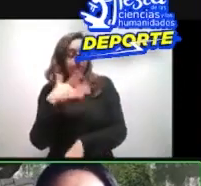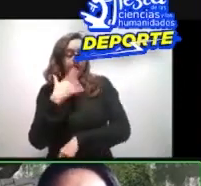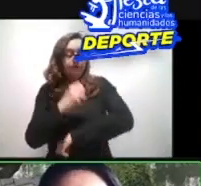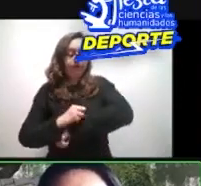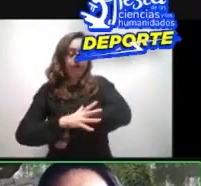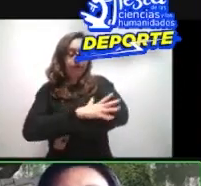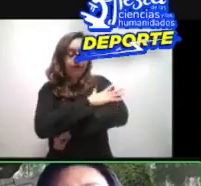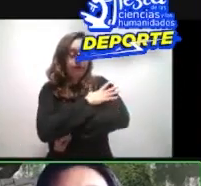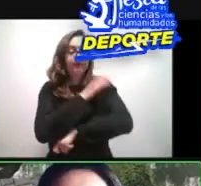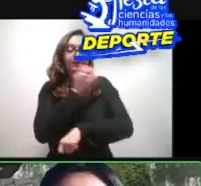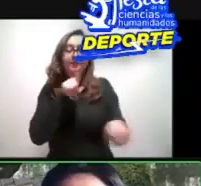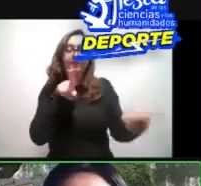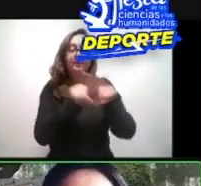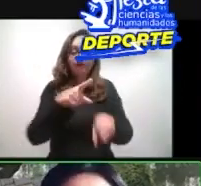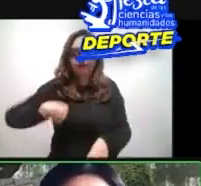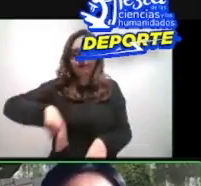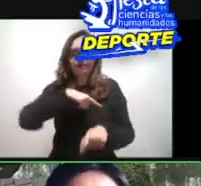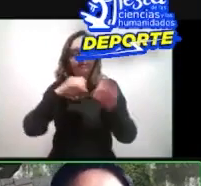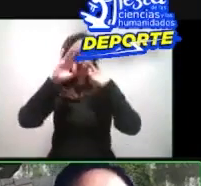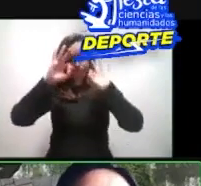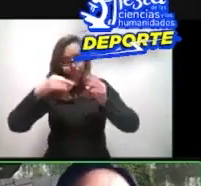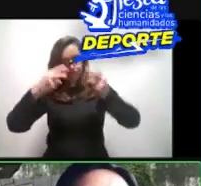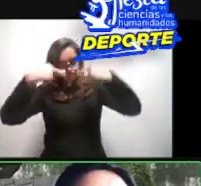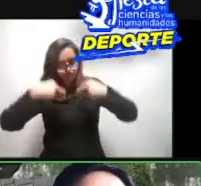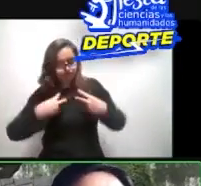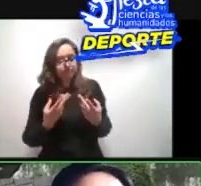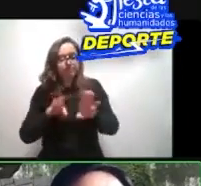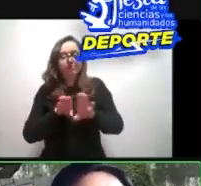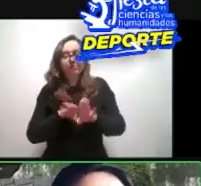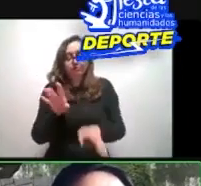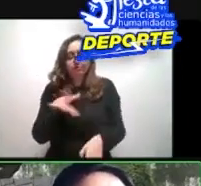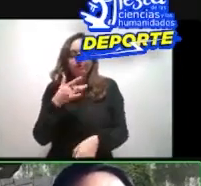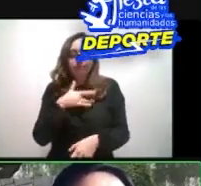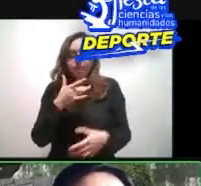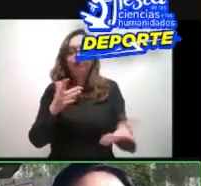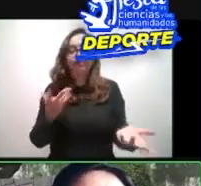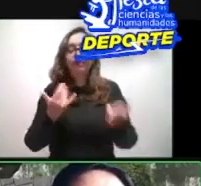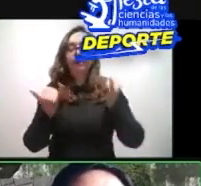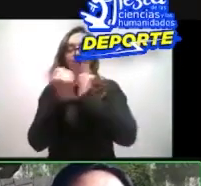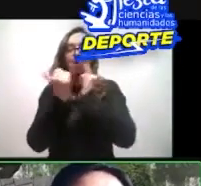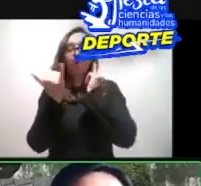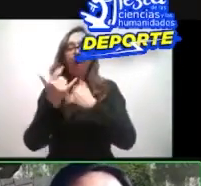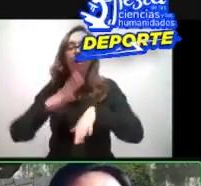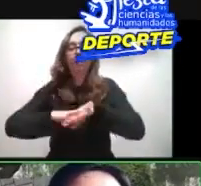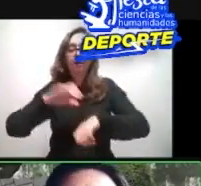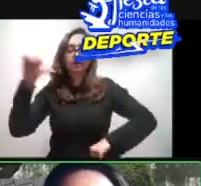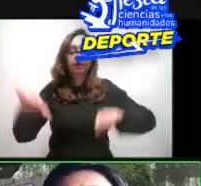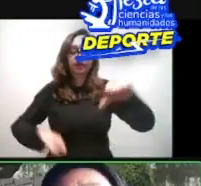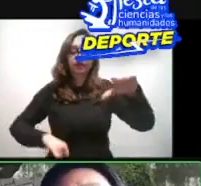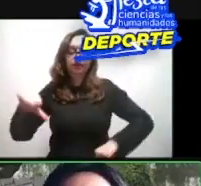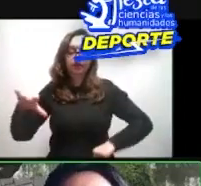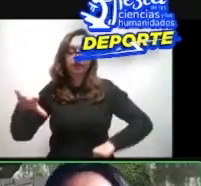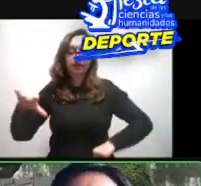cómo nosotros nos autopercibimos físicamente. También observamos mayor actividad en la corteza prefrontal que